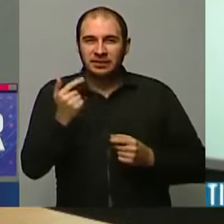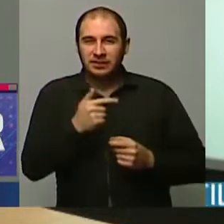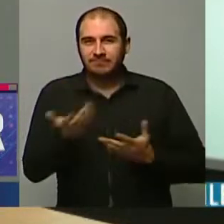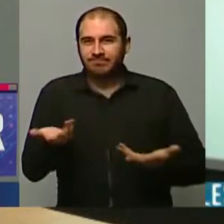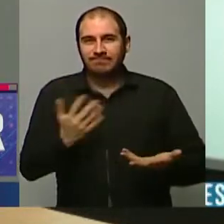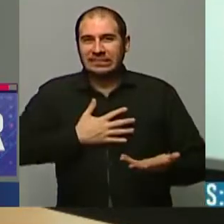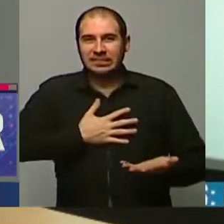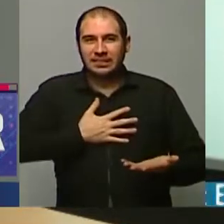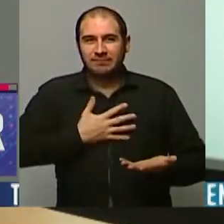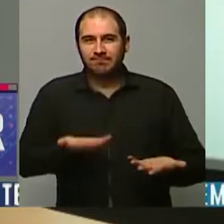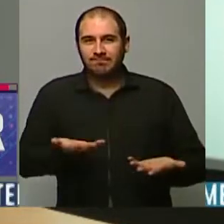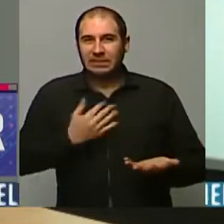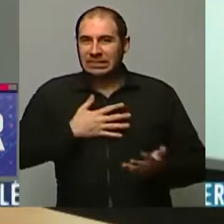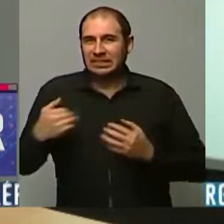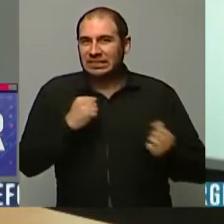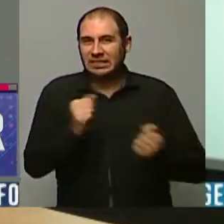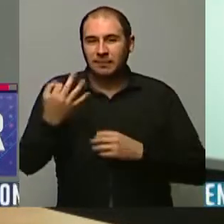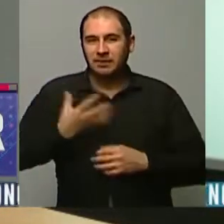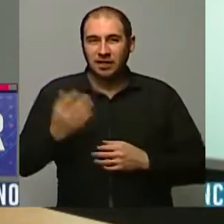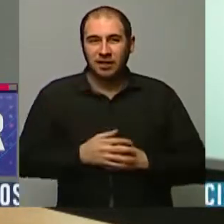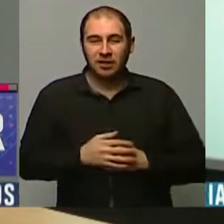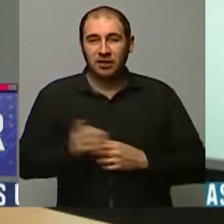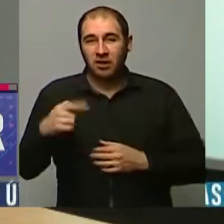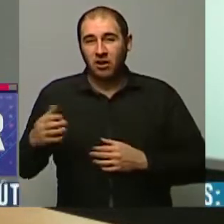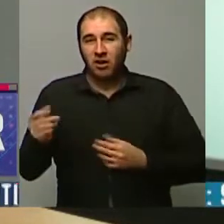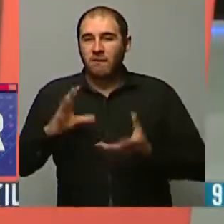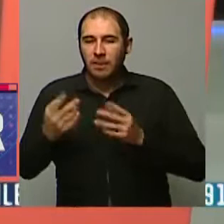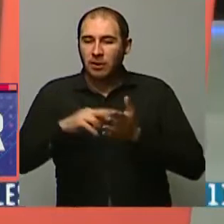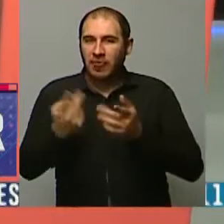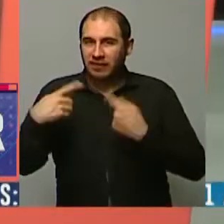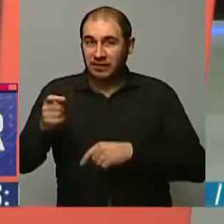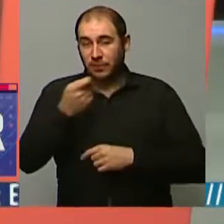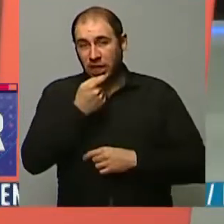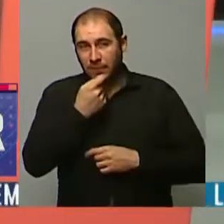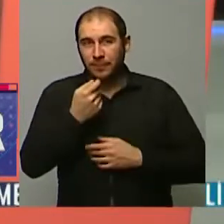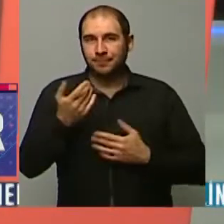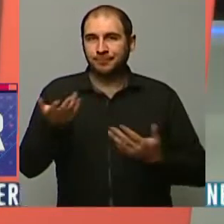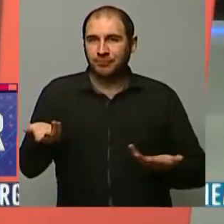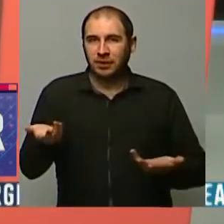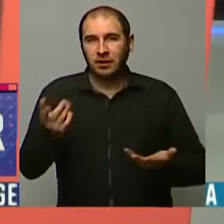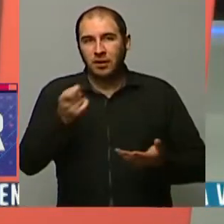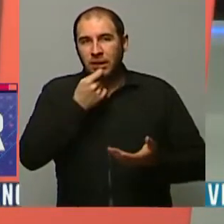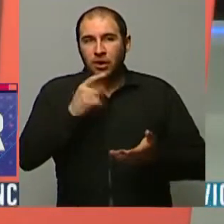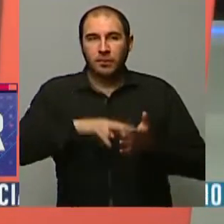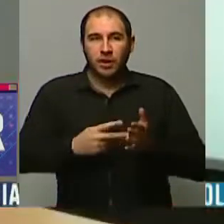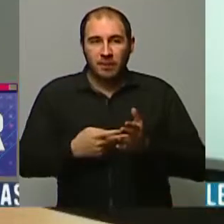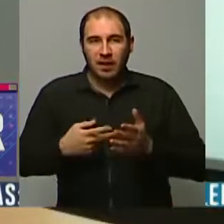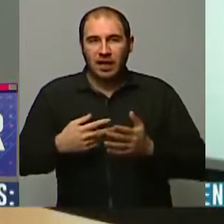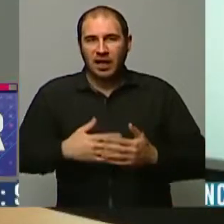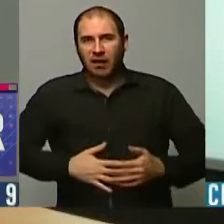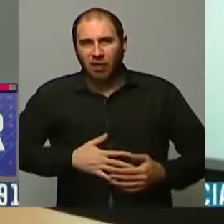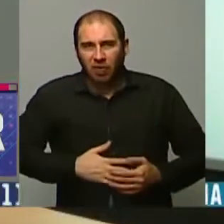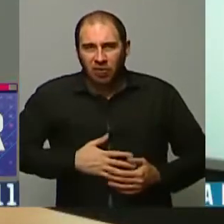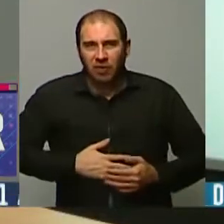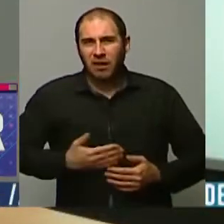genera alguna sensación particular que nos puede afectar de otra manera. Por ejemplo, que puede afectar el sistema digestivo,